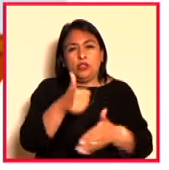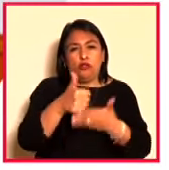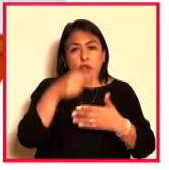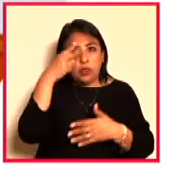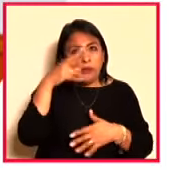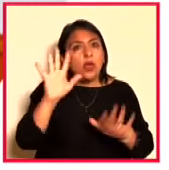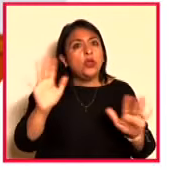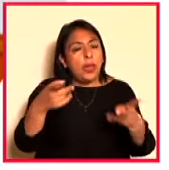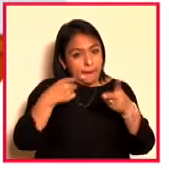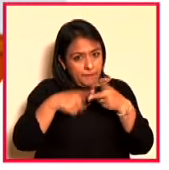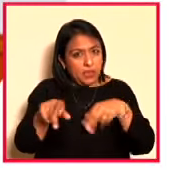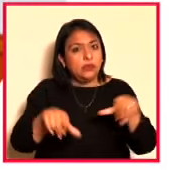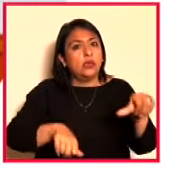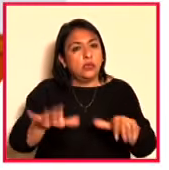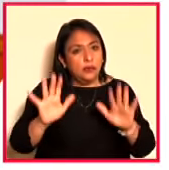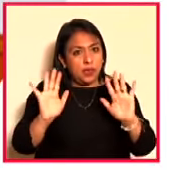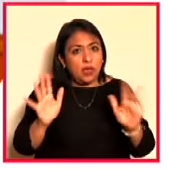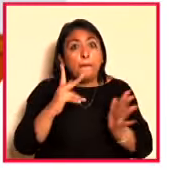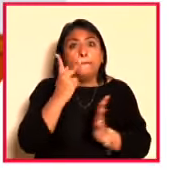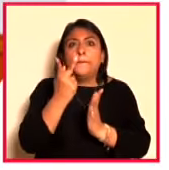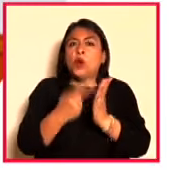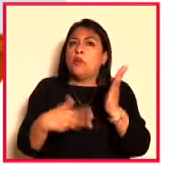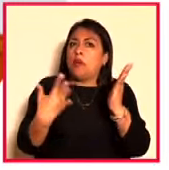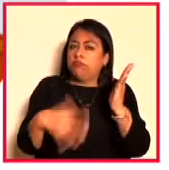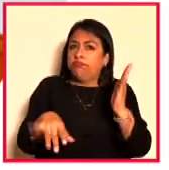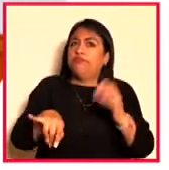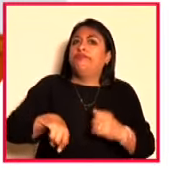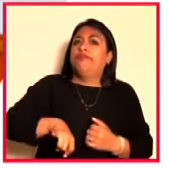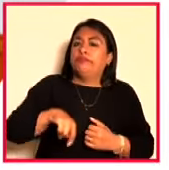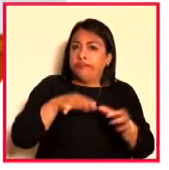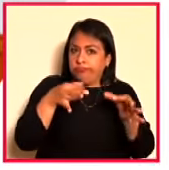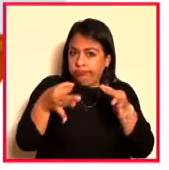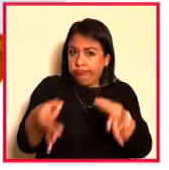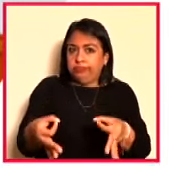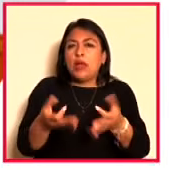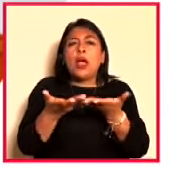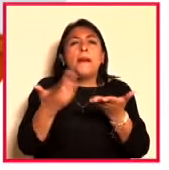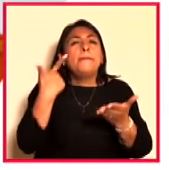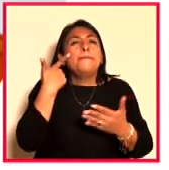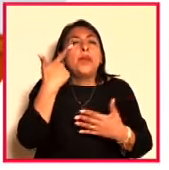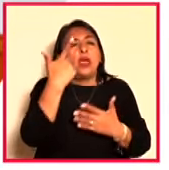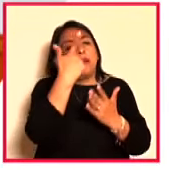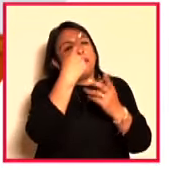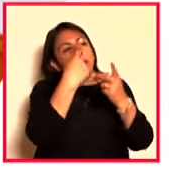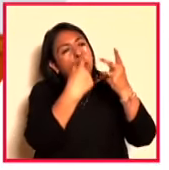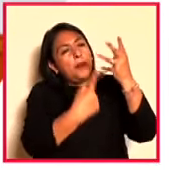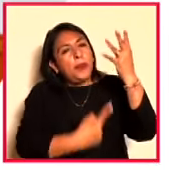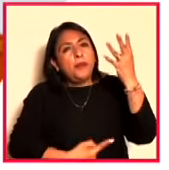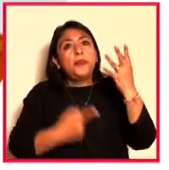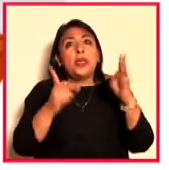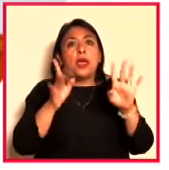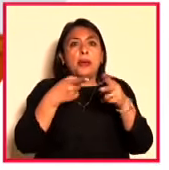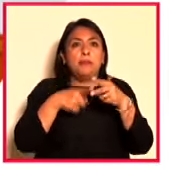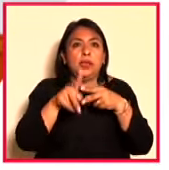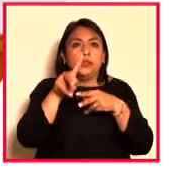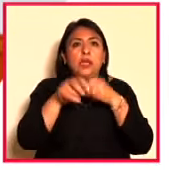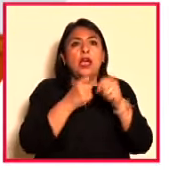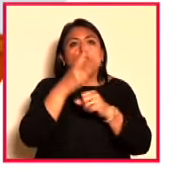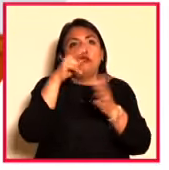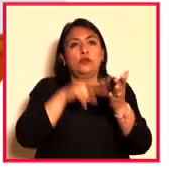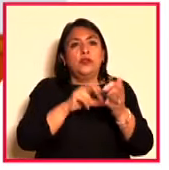actividades con un programa bastante atractivo. Enseguida damos un vistazo a la cartelera con la que arranca